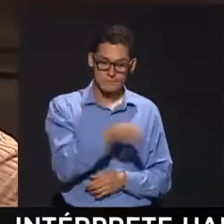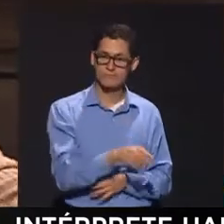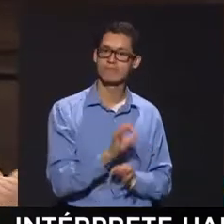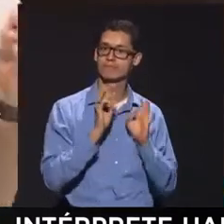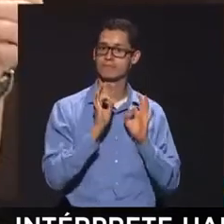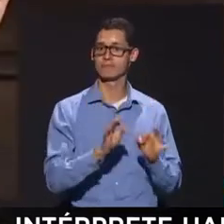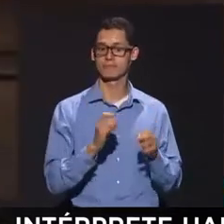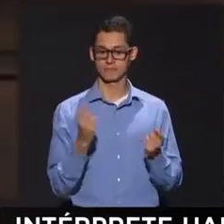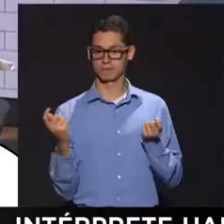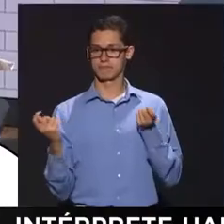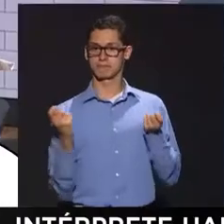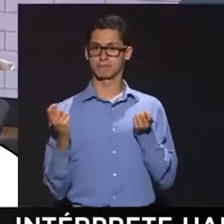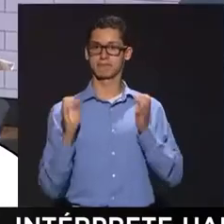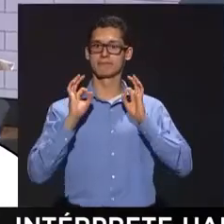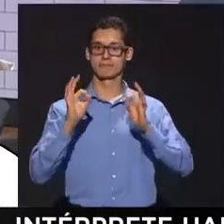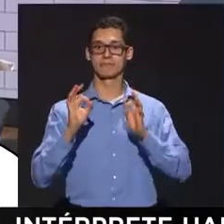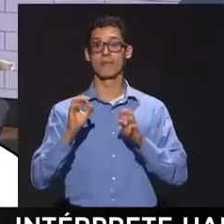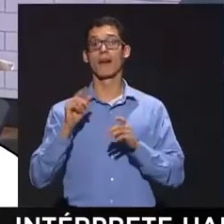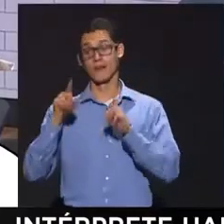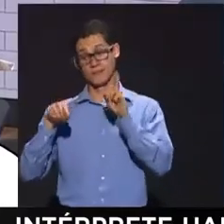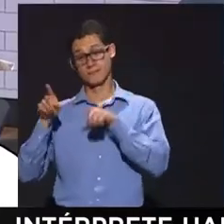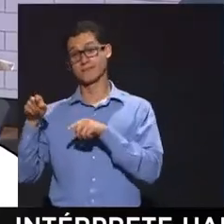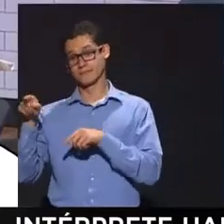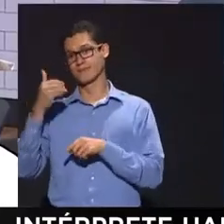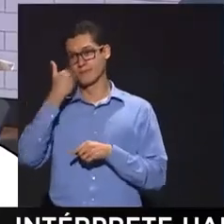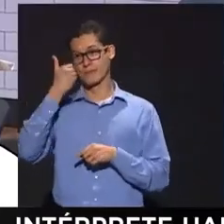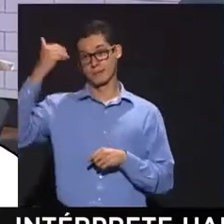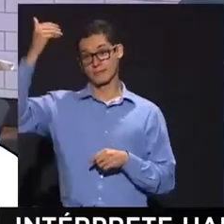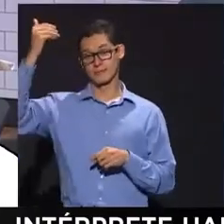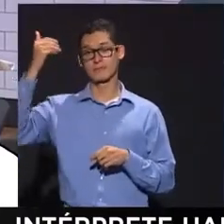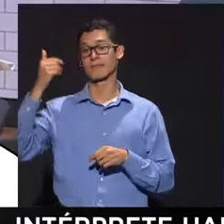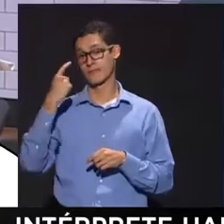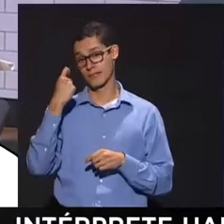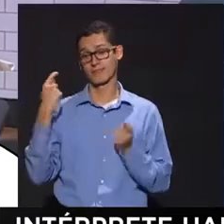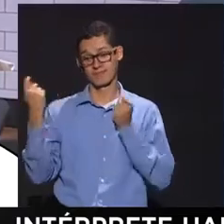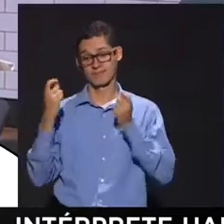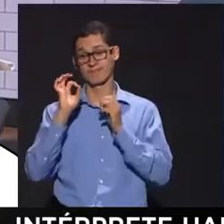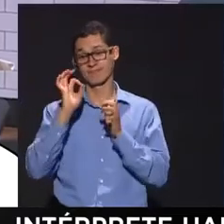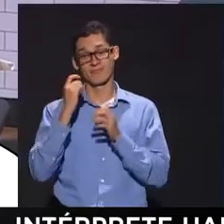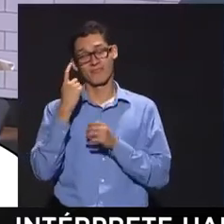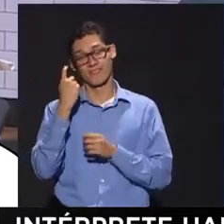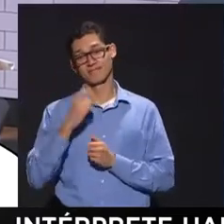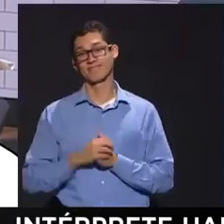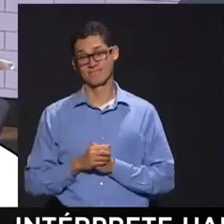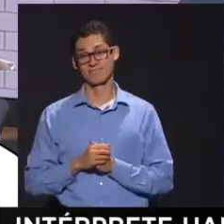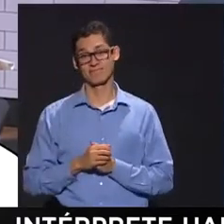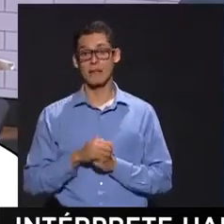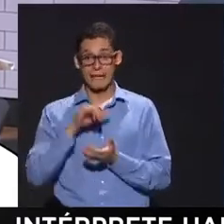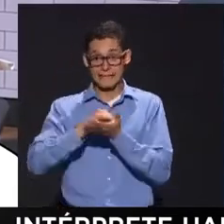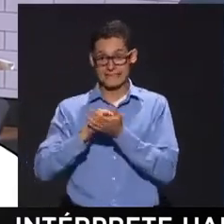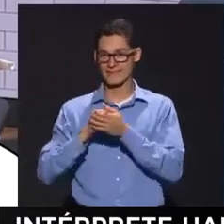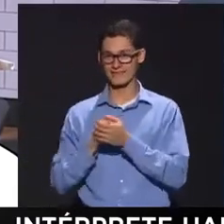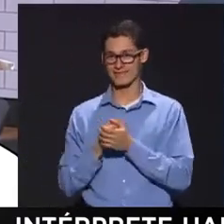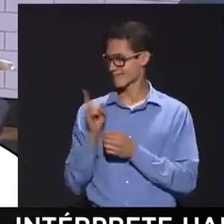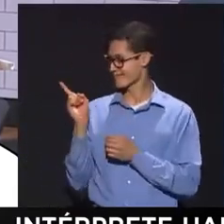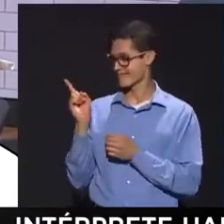los adultos. Y estar en silencio un rato para después poder conversar y buscar soluciones. Y resulta que